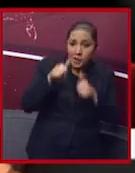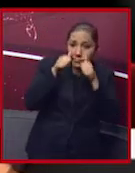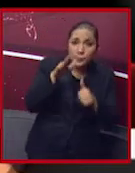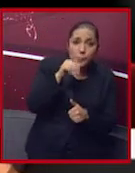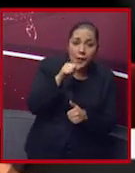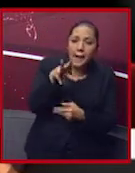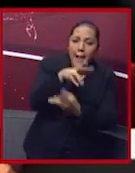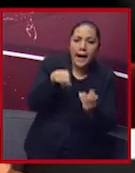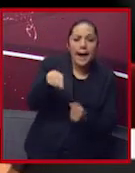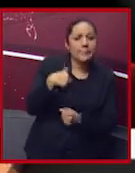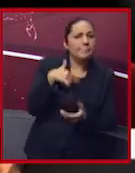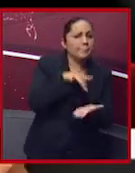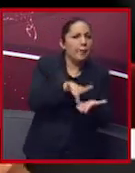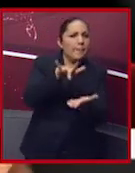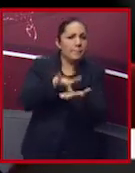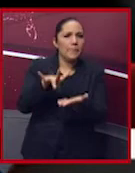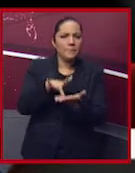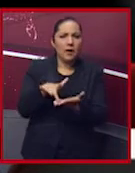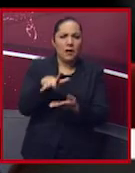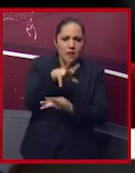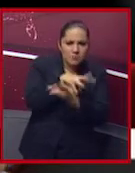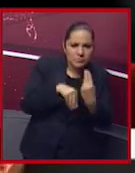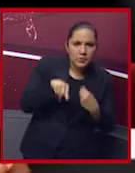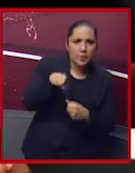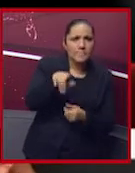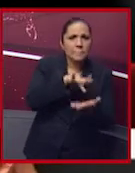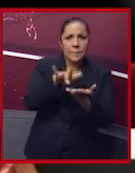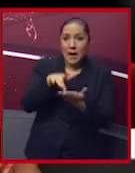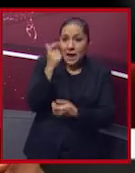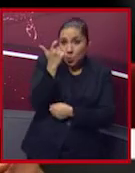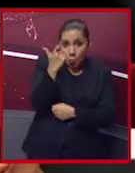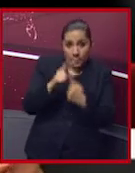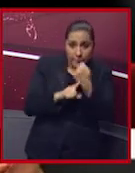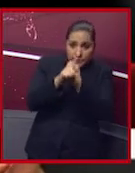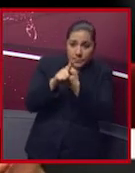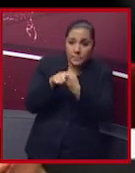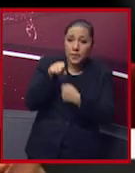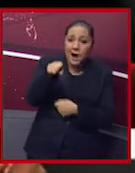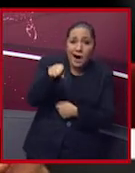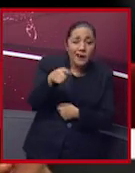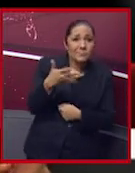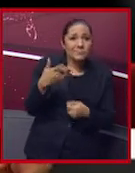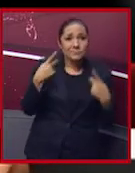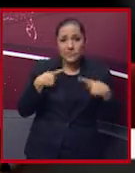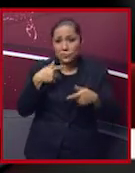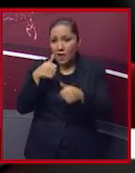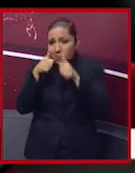tal es insuficiente, sí, los heridos que va dejando la política económica son significativos.